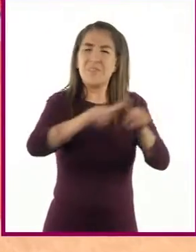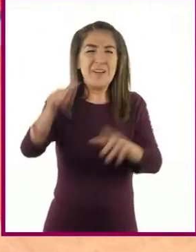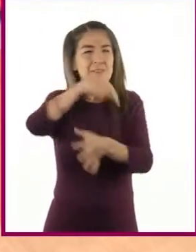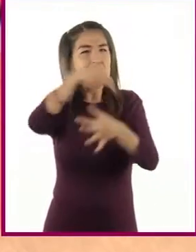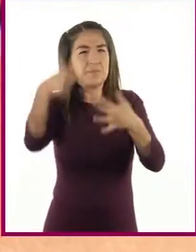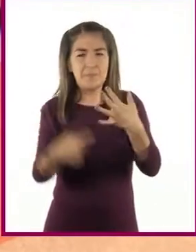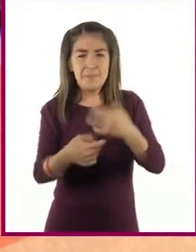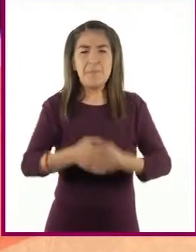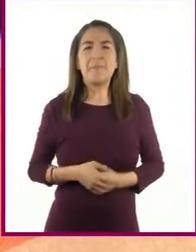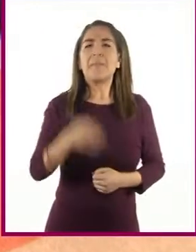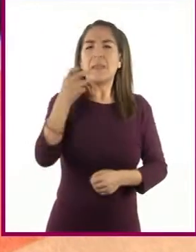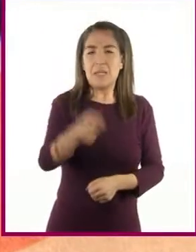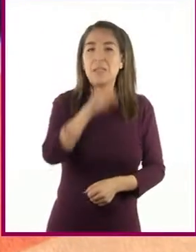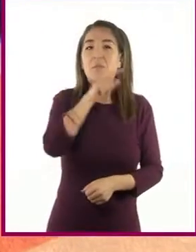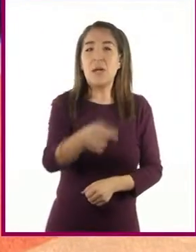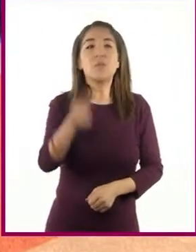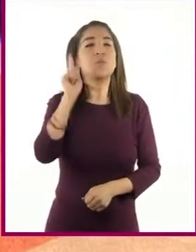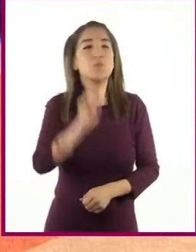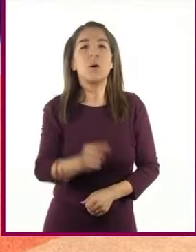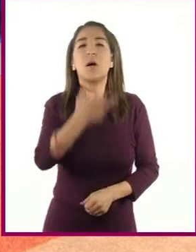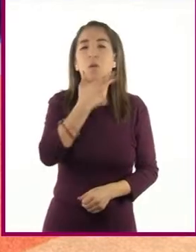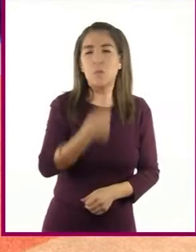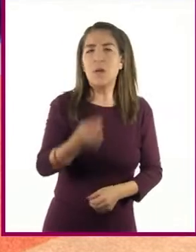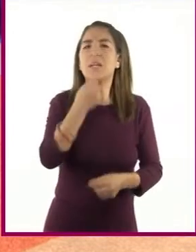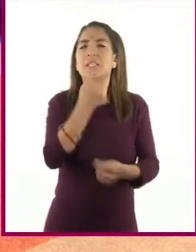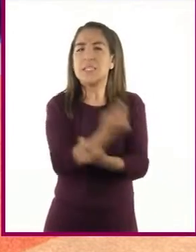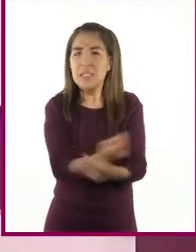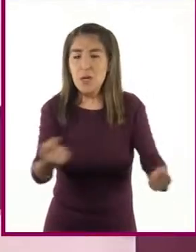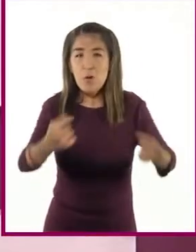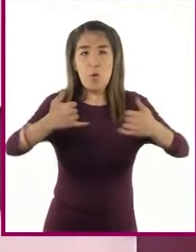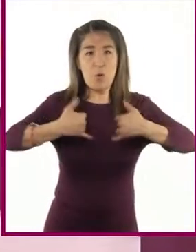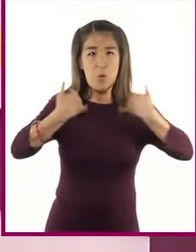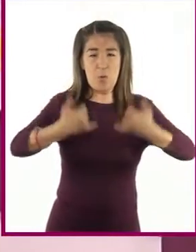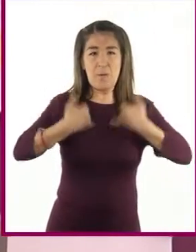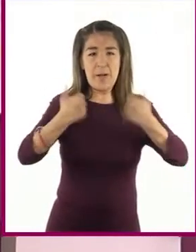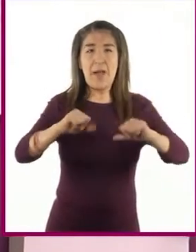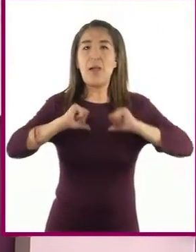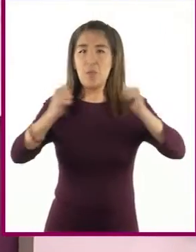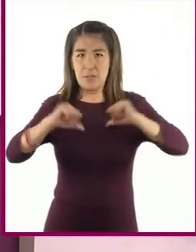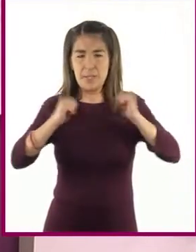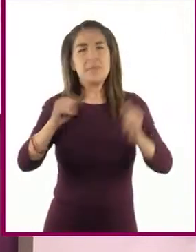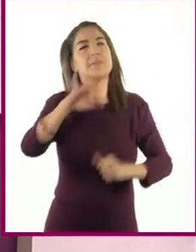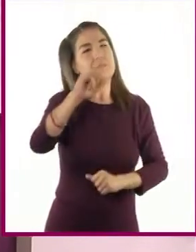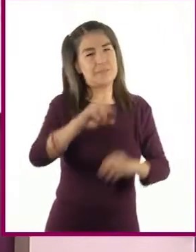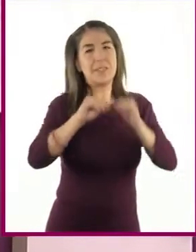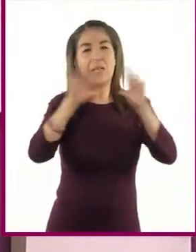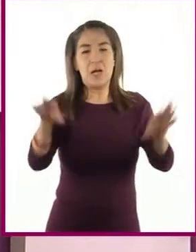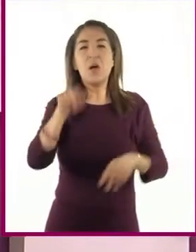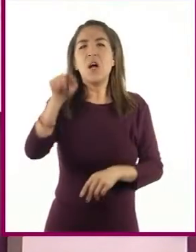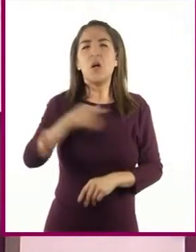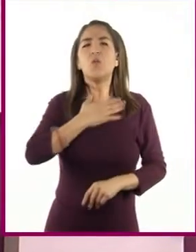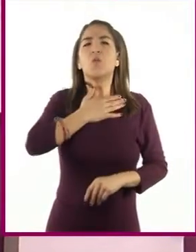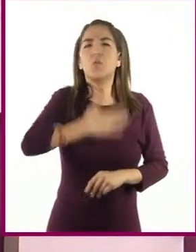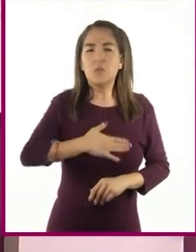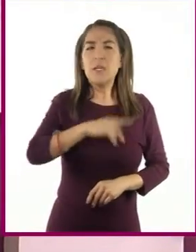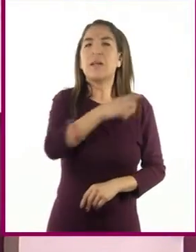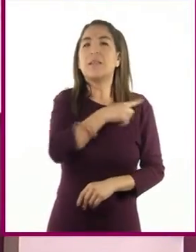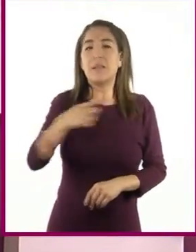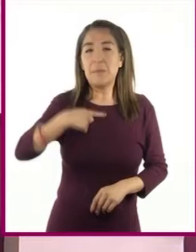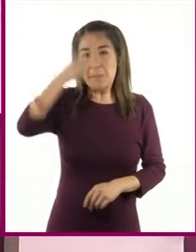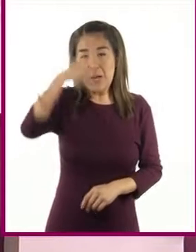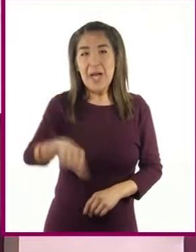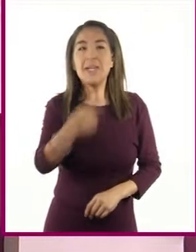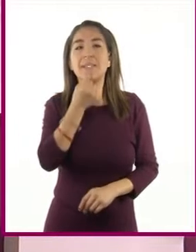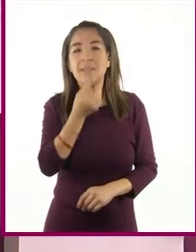incluye también a niñas, niños y adolescentes? Claro, el acceso a la justicia para los